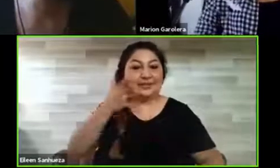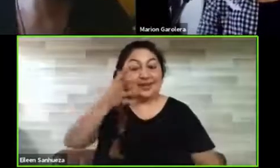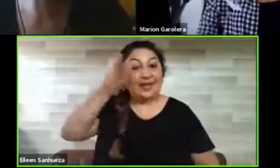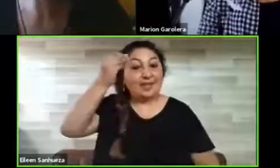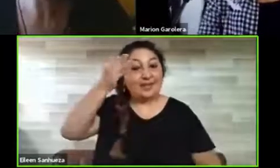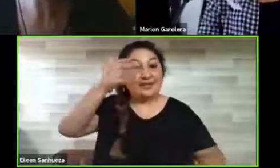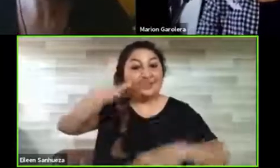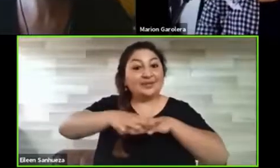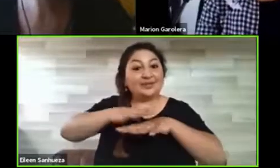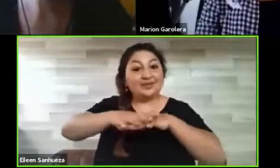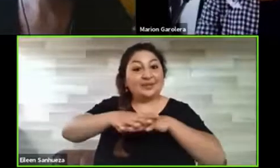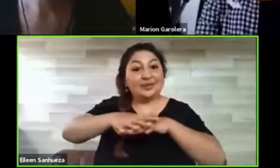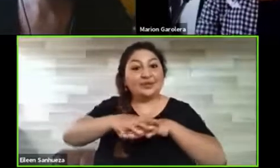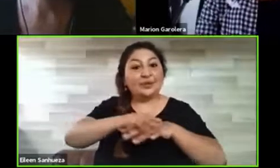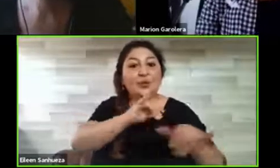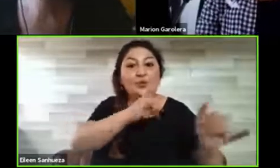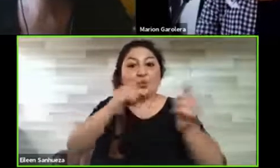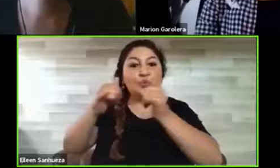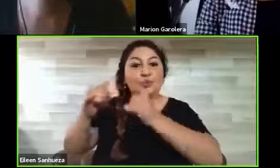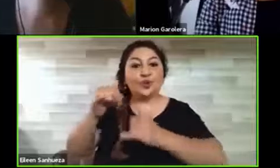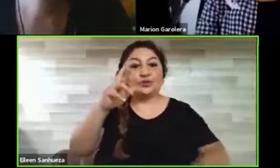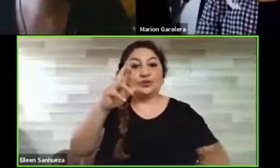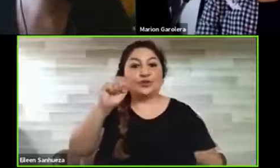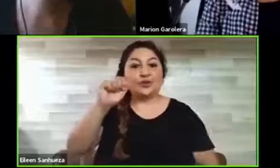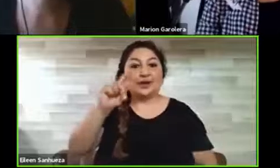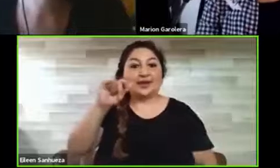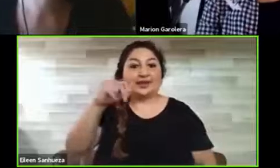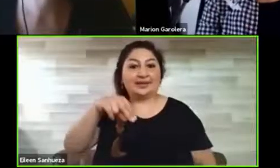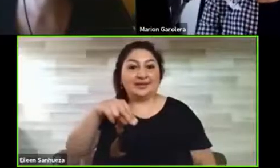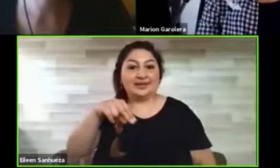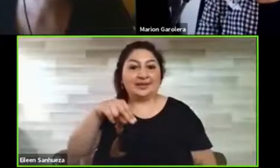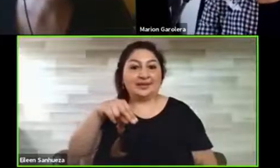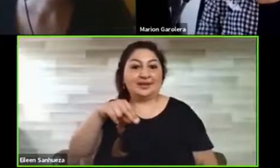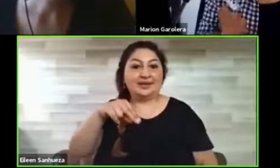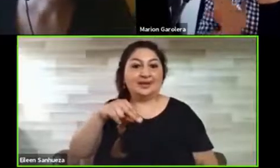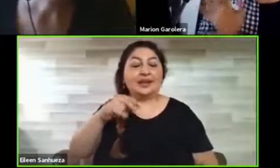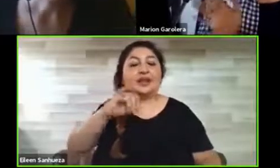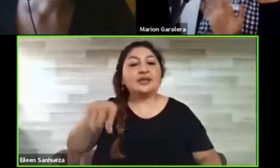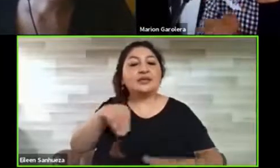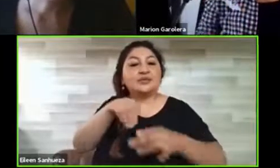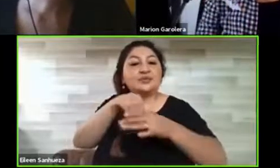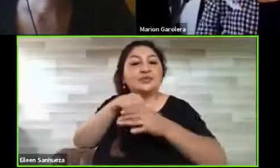con Rakim, app inclusiva para párvulos.